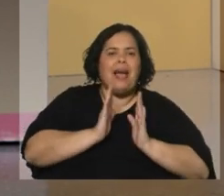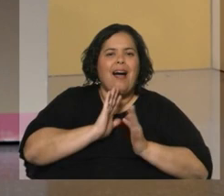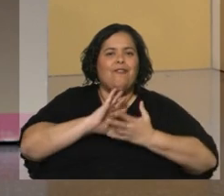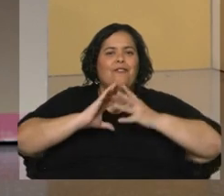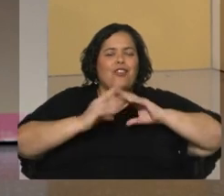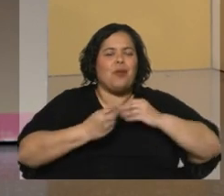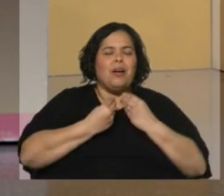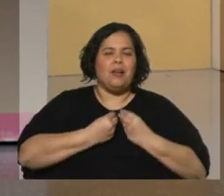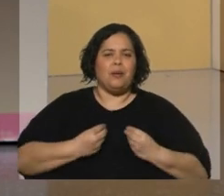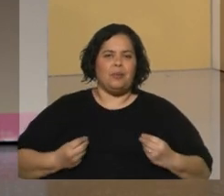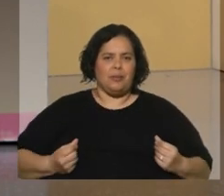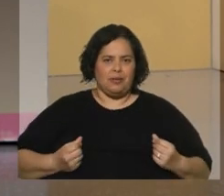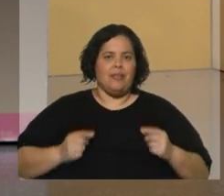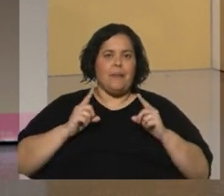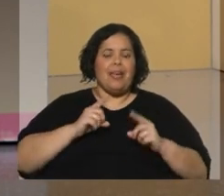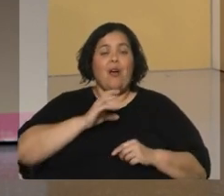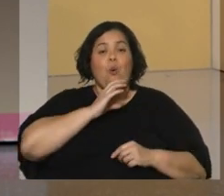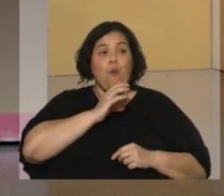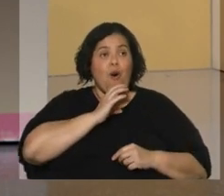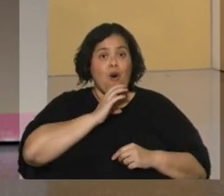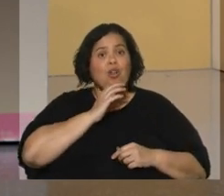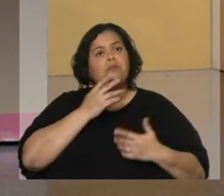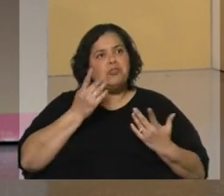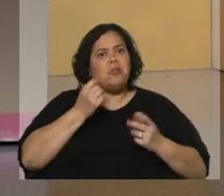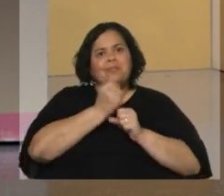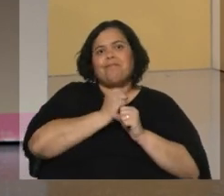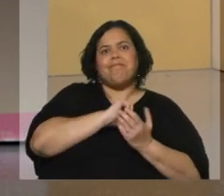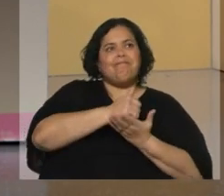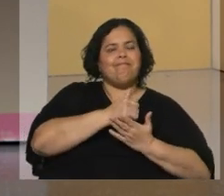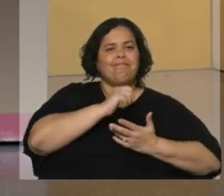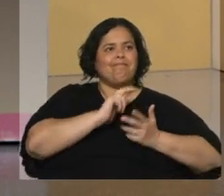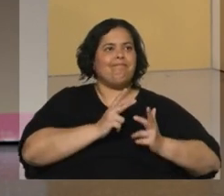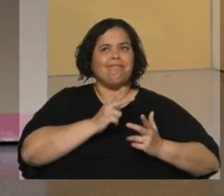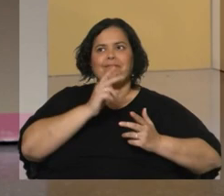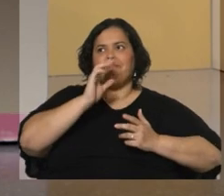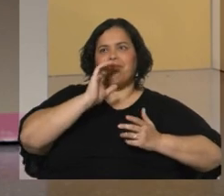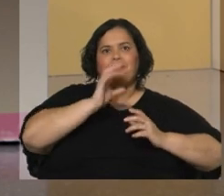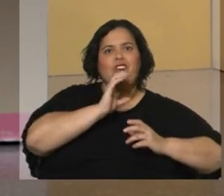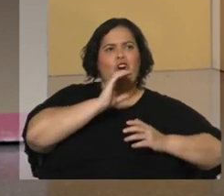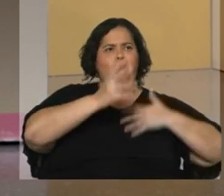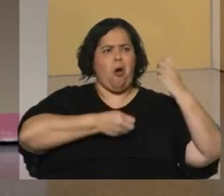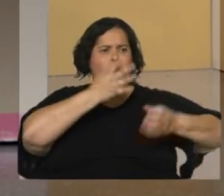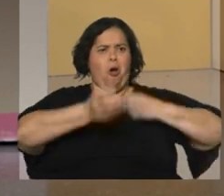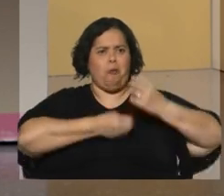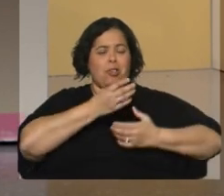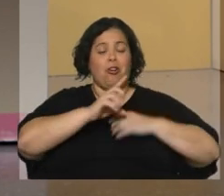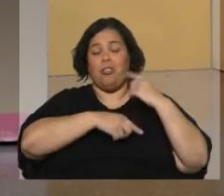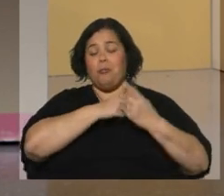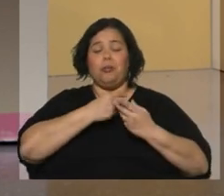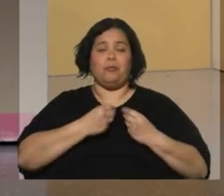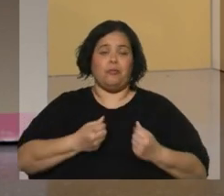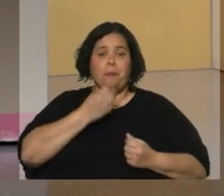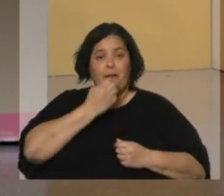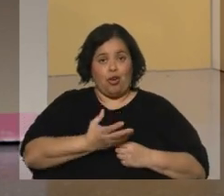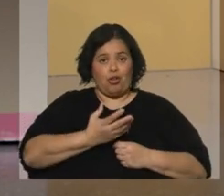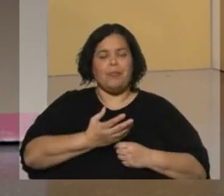veces sirve no como para resolver cosas por lo menos a mí por lo menos no me no me ha resuelto cosas de la vida pero